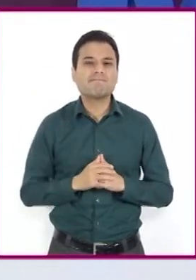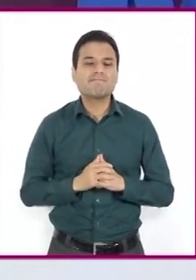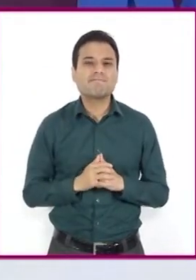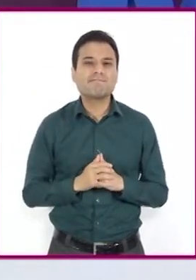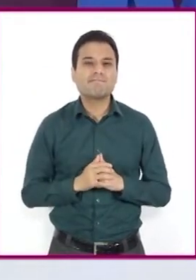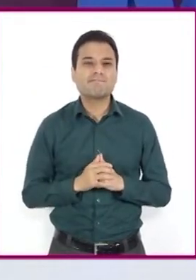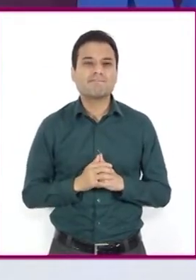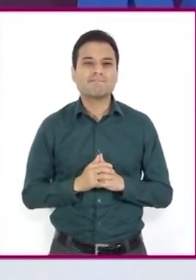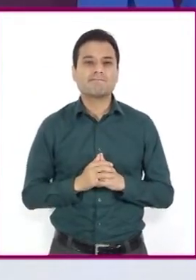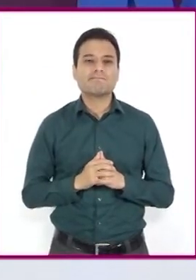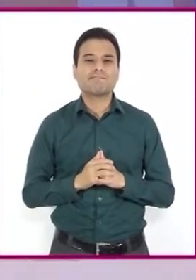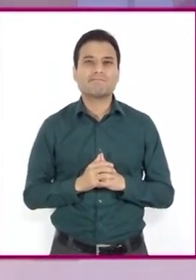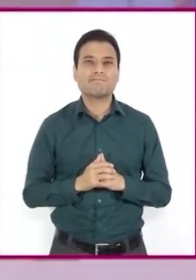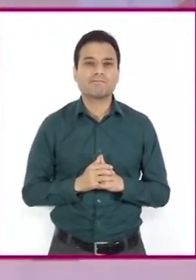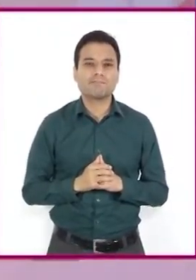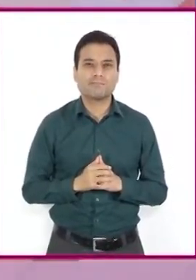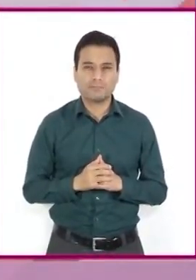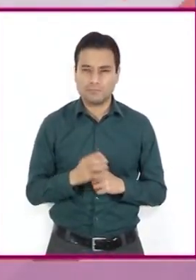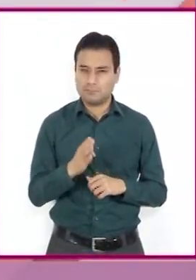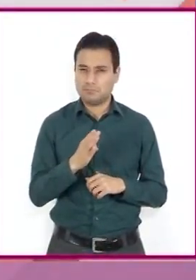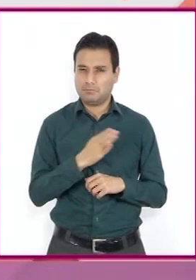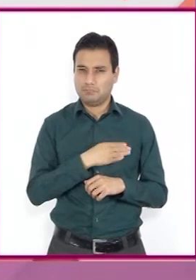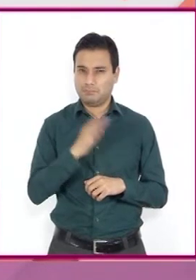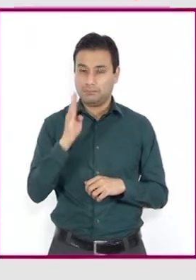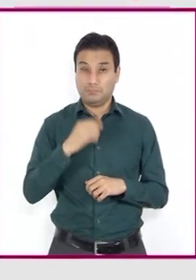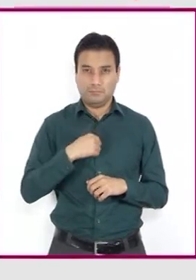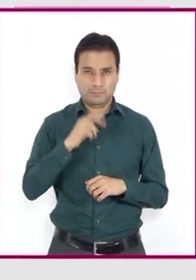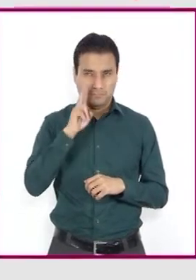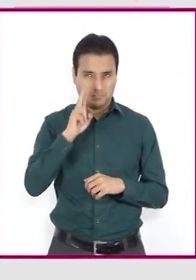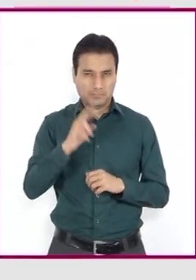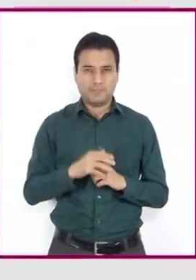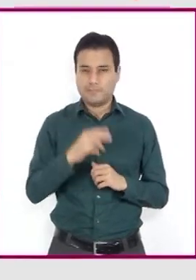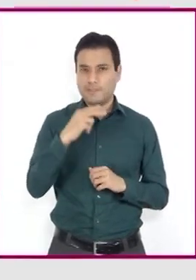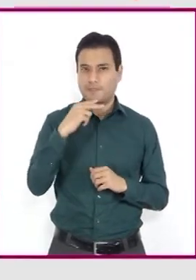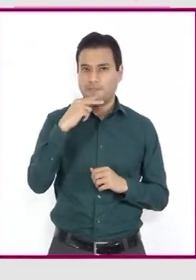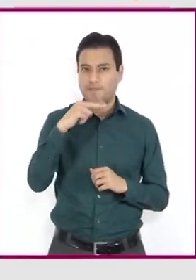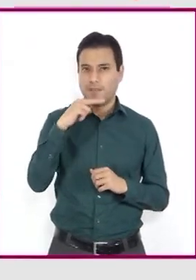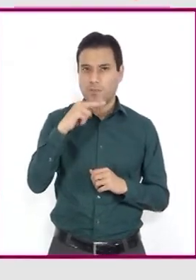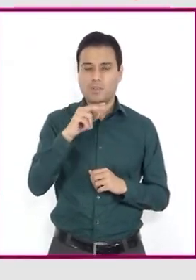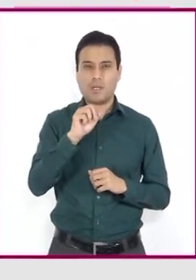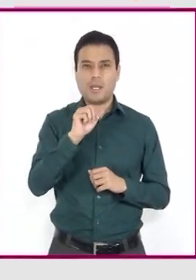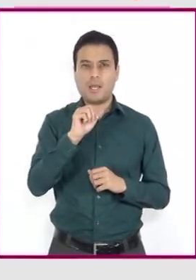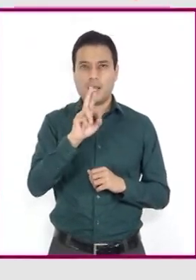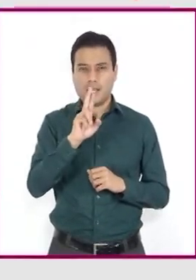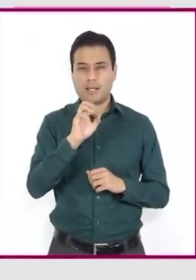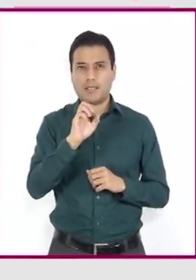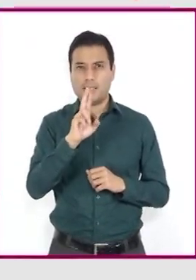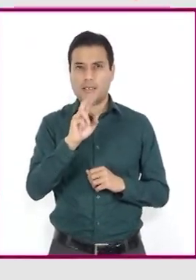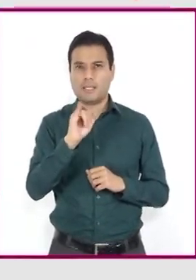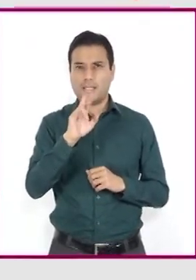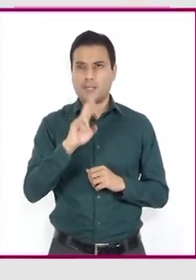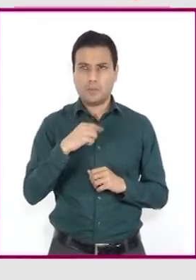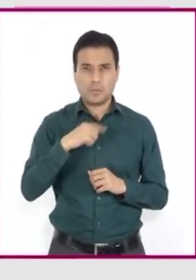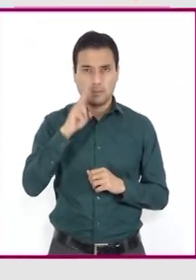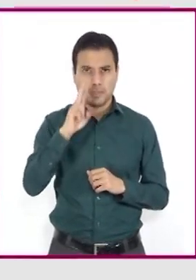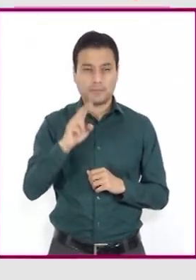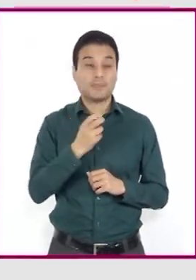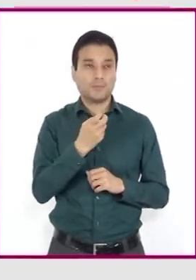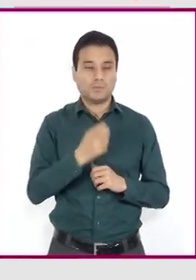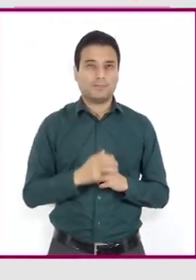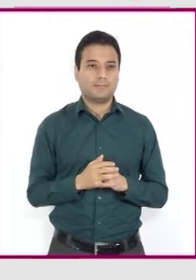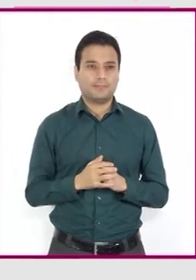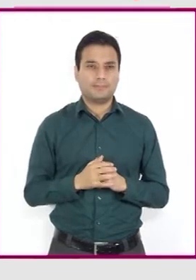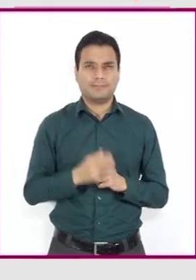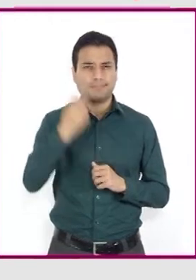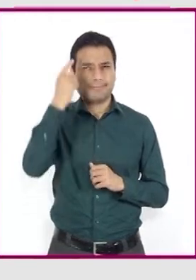regla? Bueno, noté que están escritos con el verbo en infinitivo. Así es. De esta